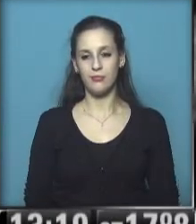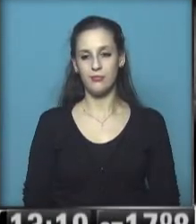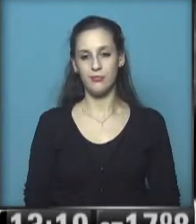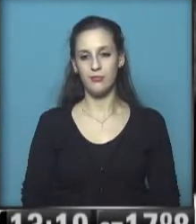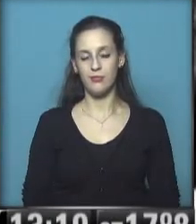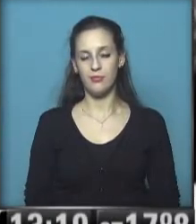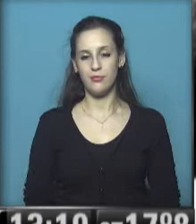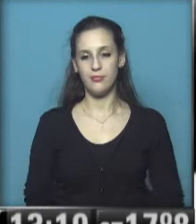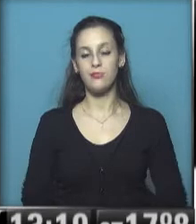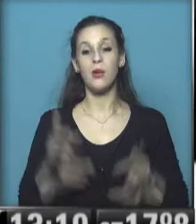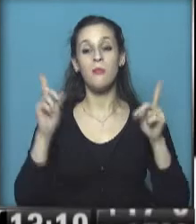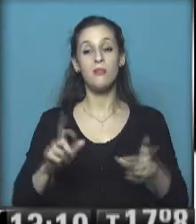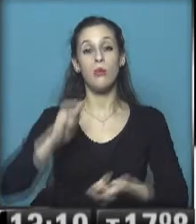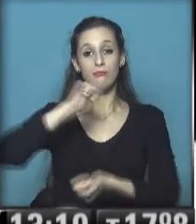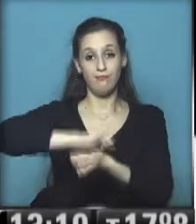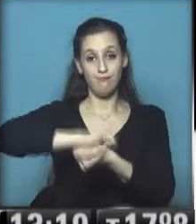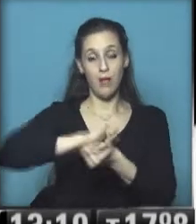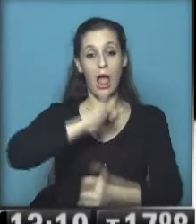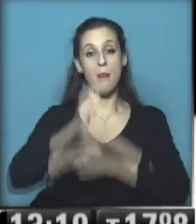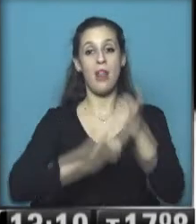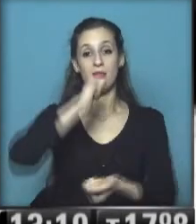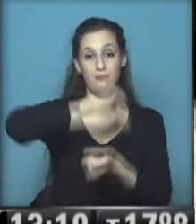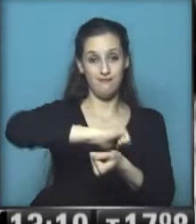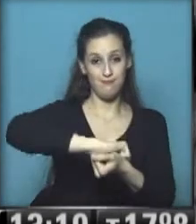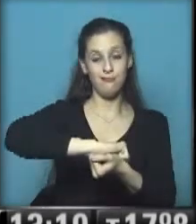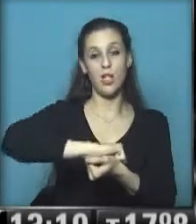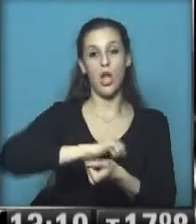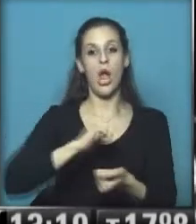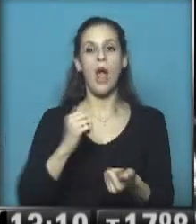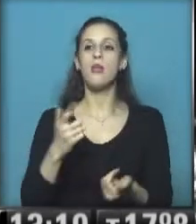y que los editores hayan querido hacer esa edición que fue muy